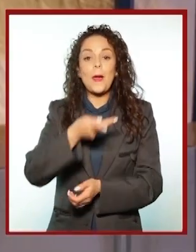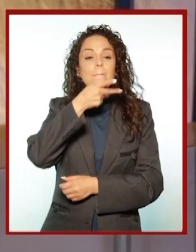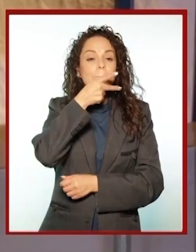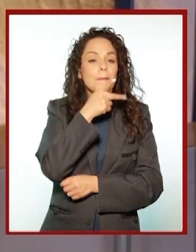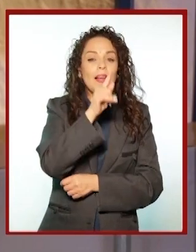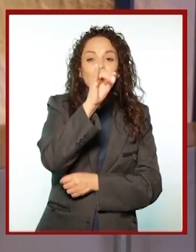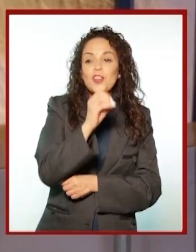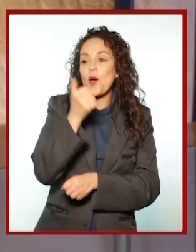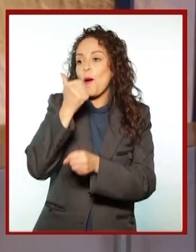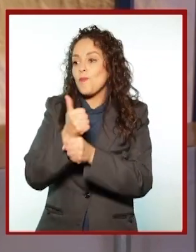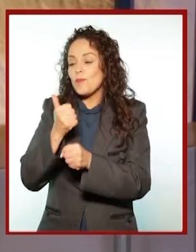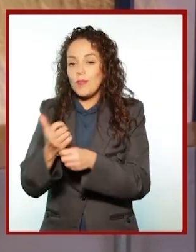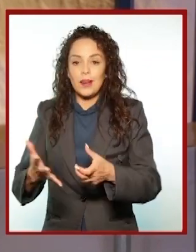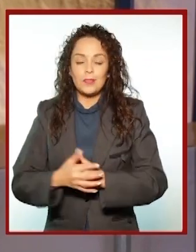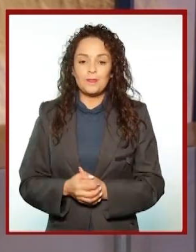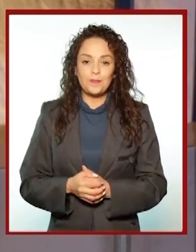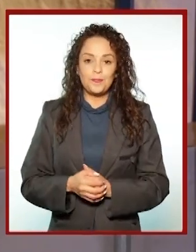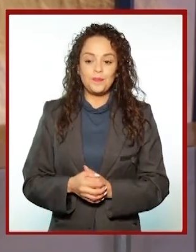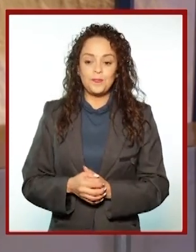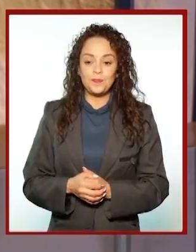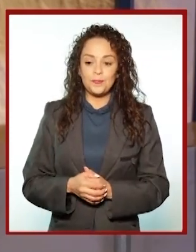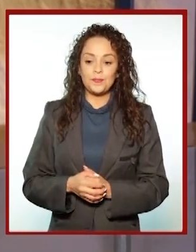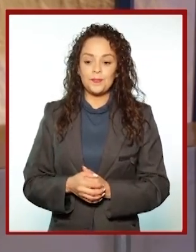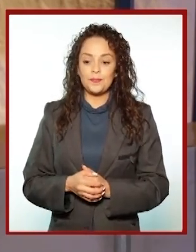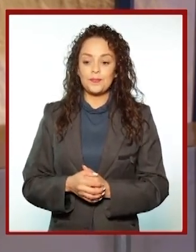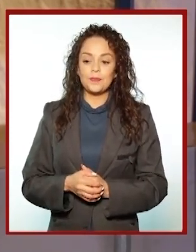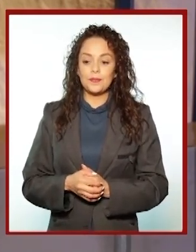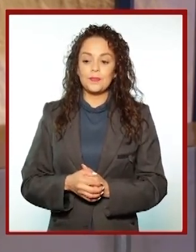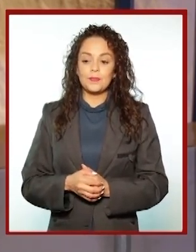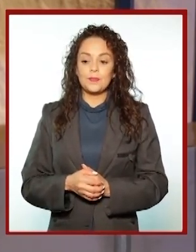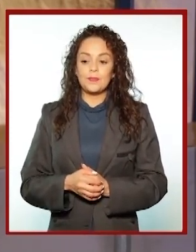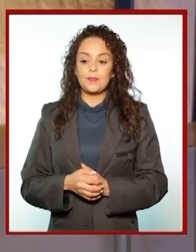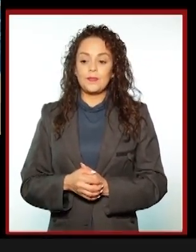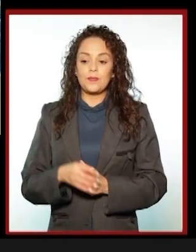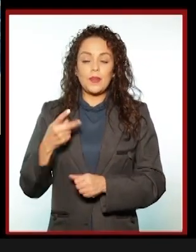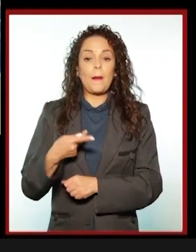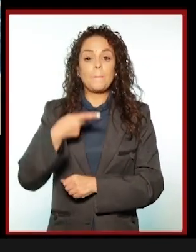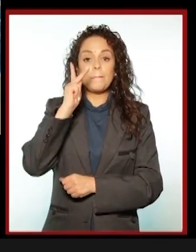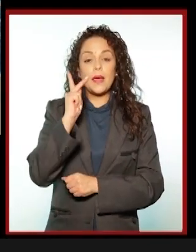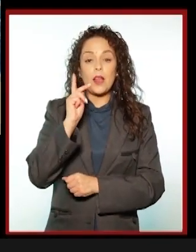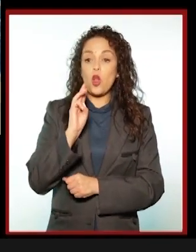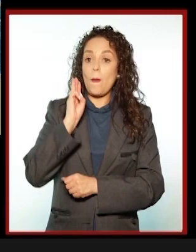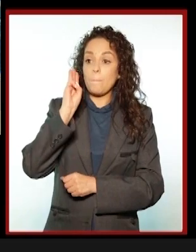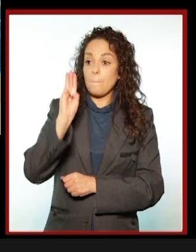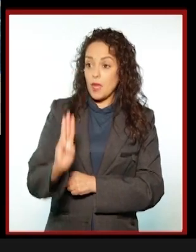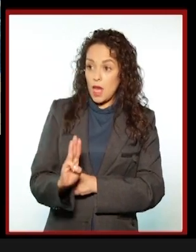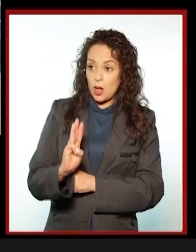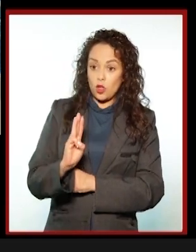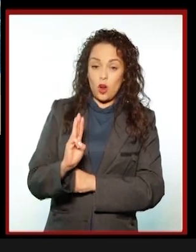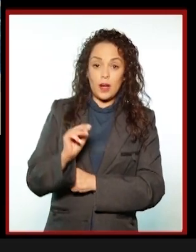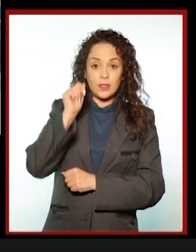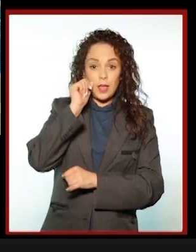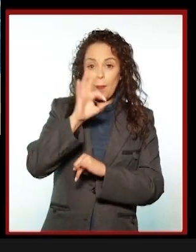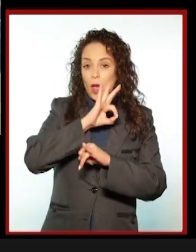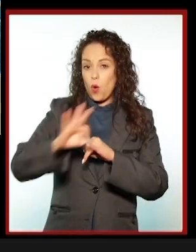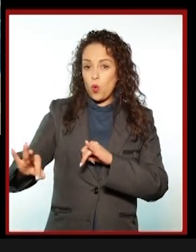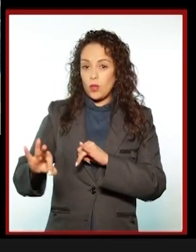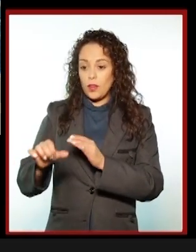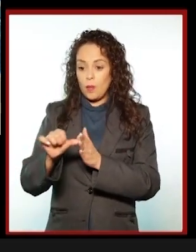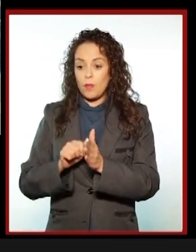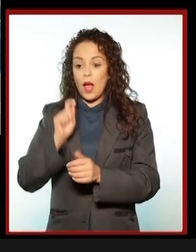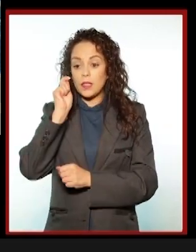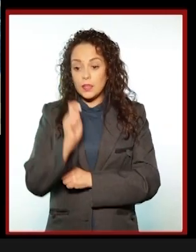papás, a los tíos y a los abuelos, pero también tenemos el último miércoles de cada